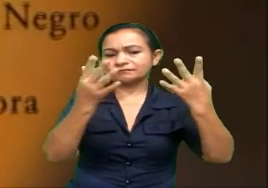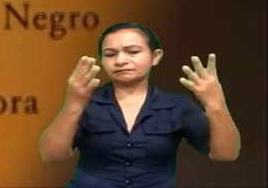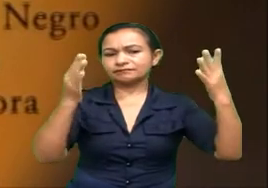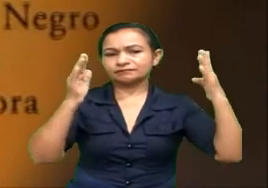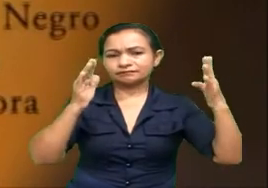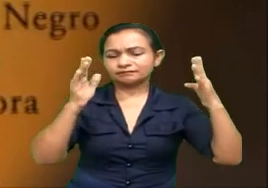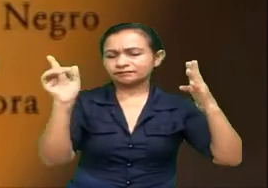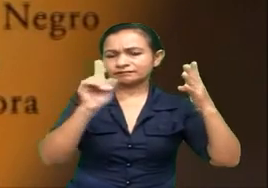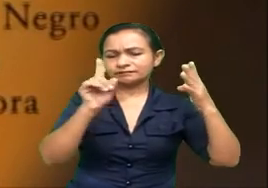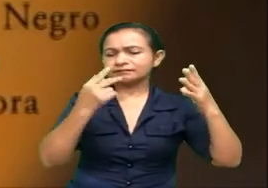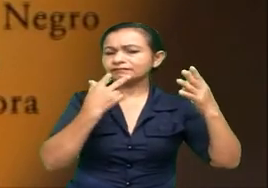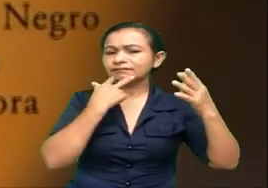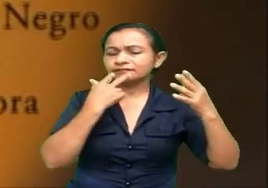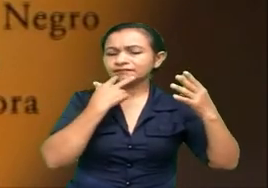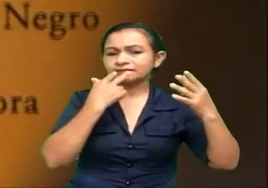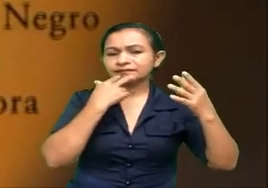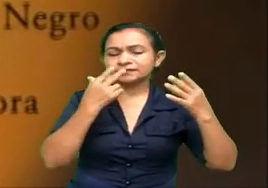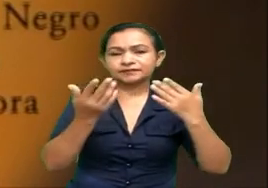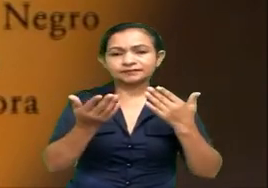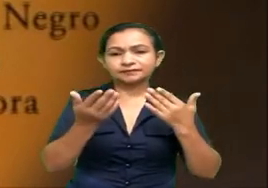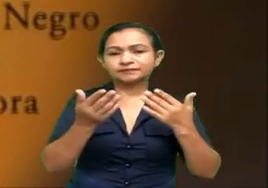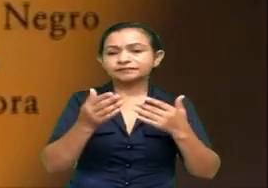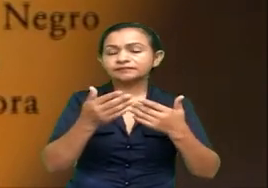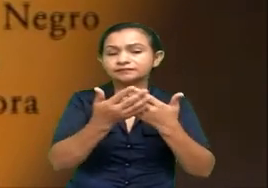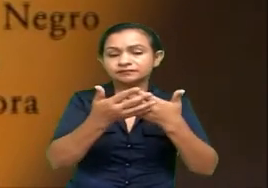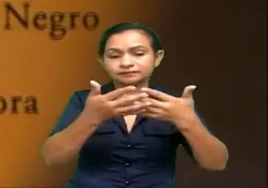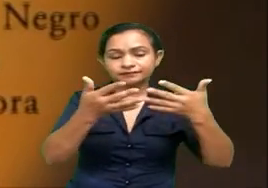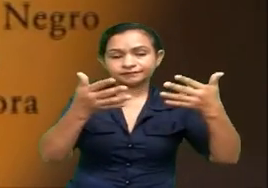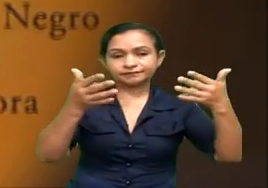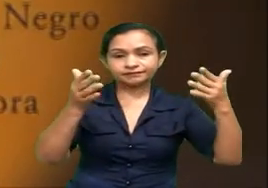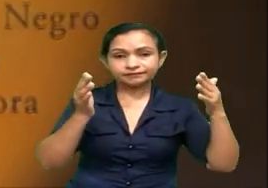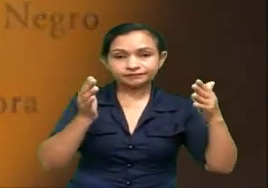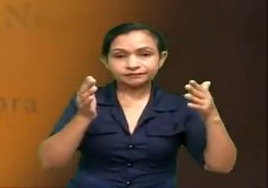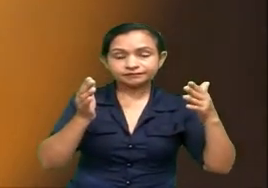esa fortaleza, porque la fortaleza